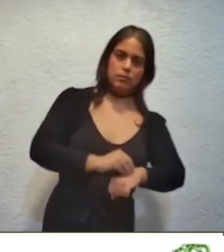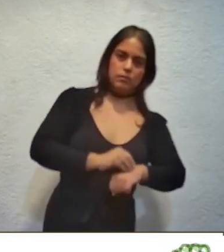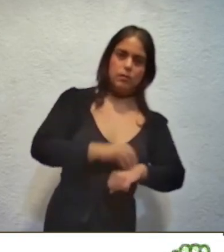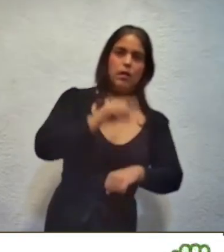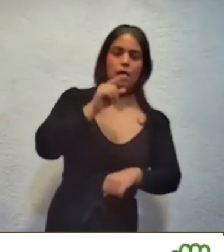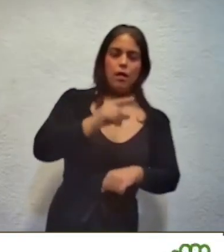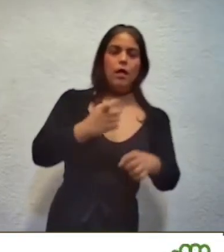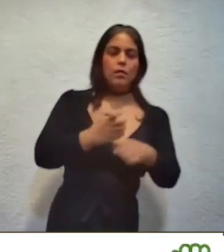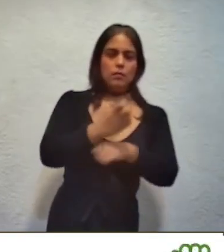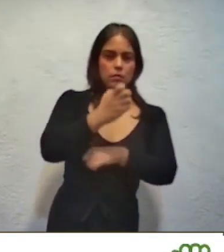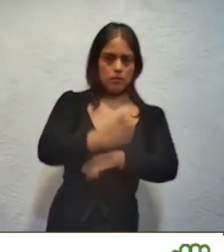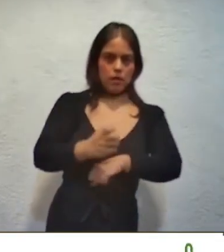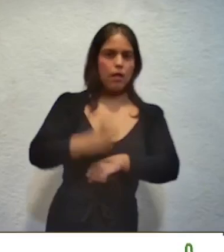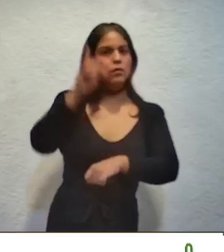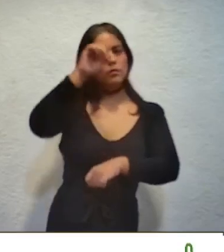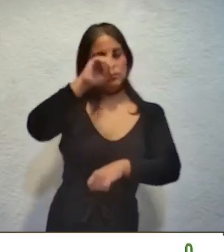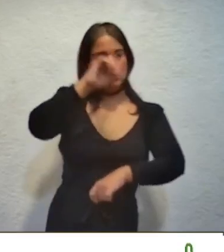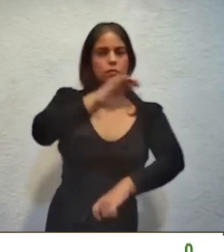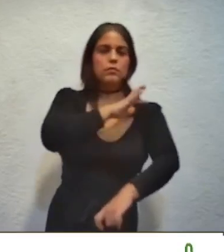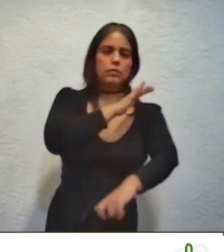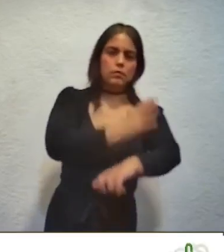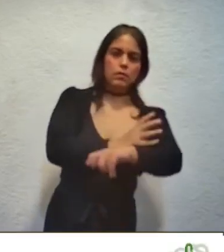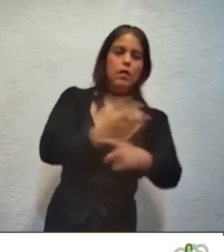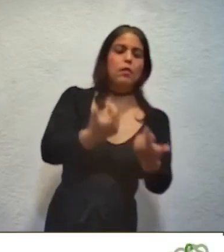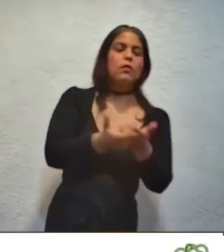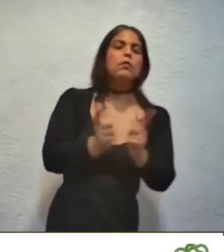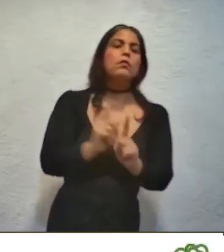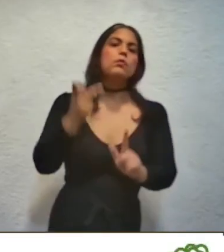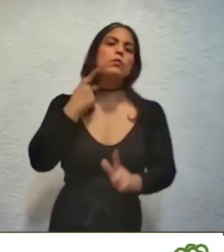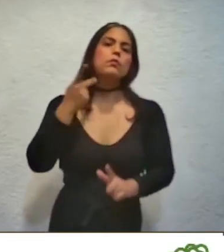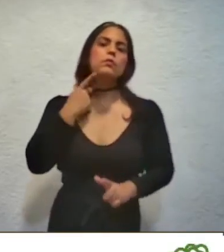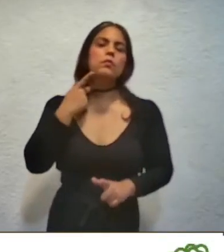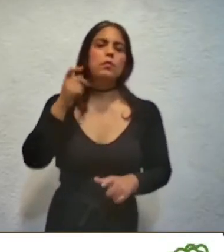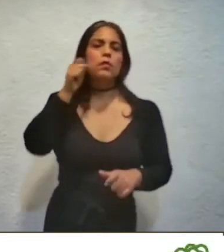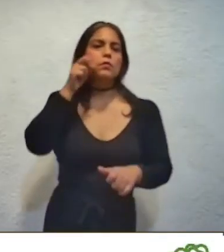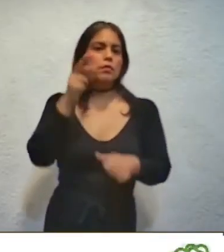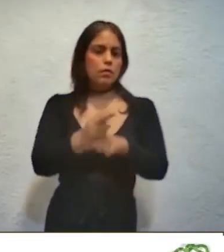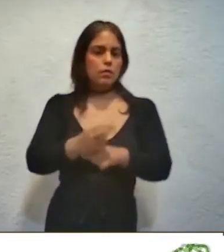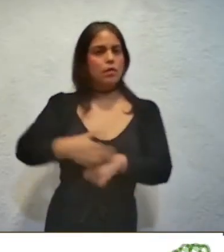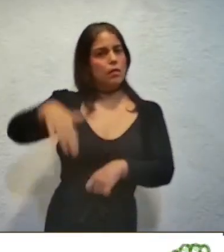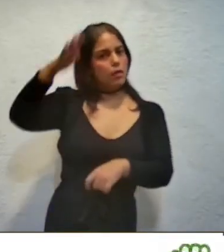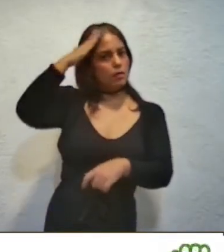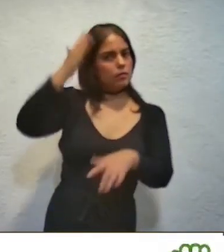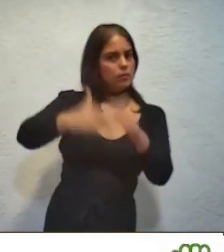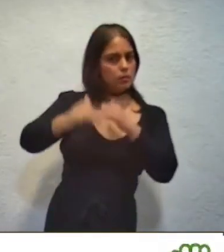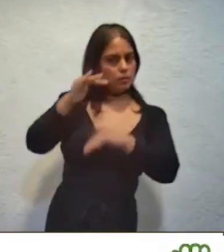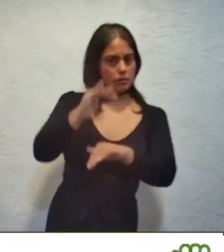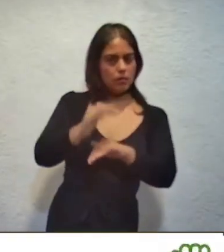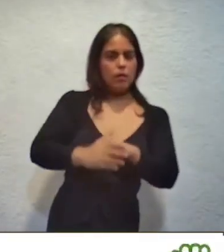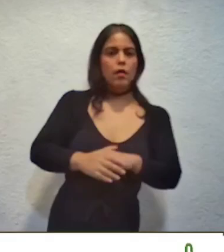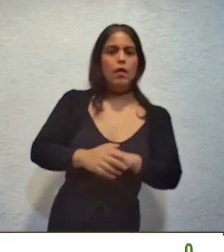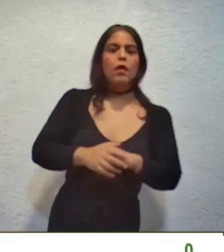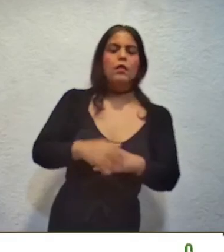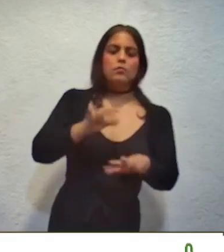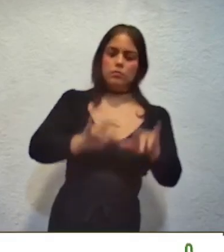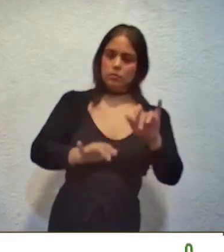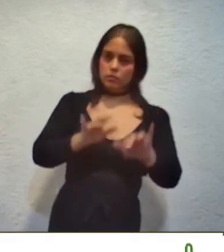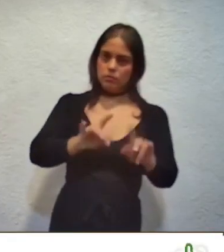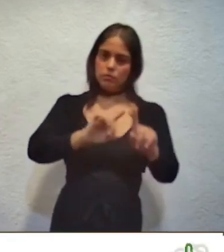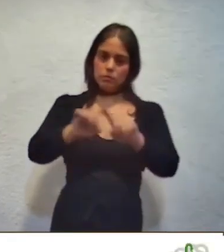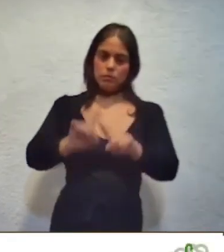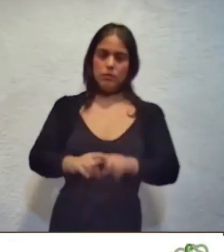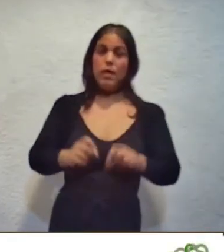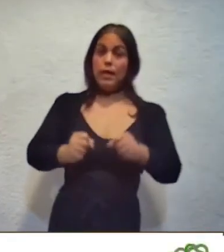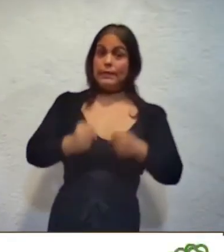Estatal, Coordinación de Prerrogativas y Partidos Políticos, Secretaría Ejecutiva y Comisión de Informática, Seguridad Digital